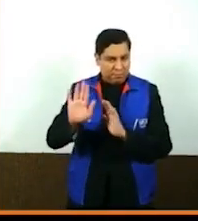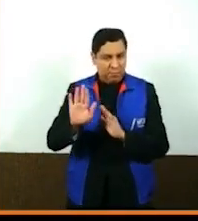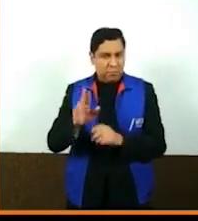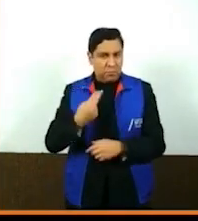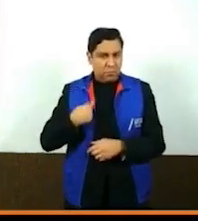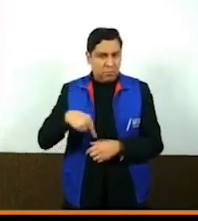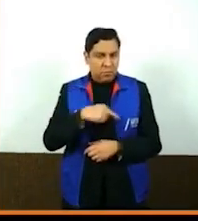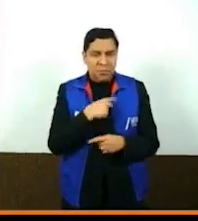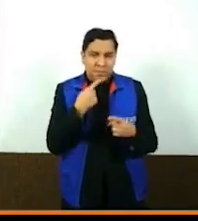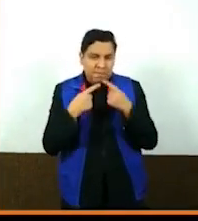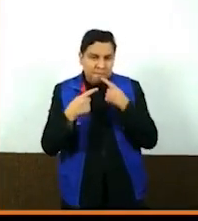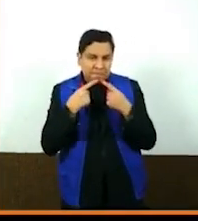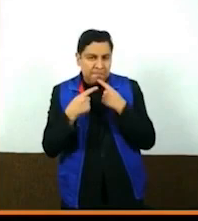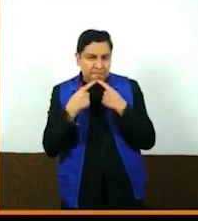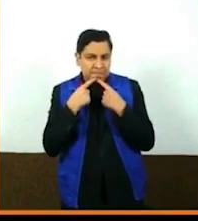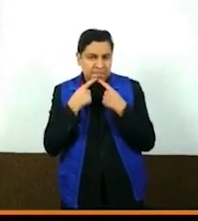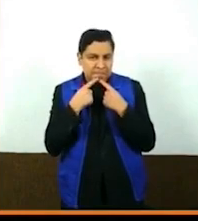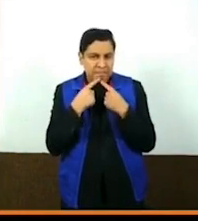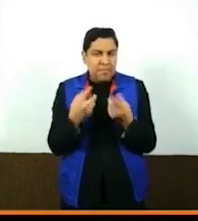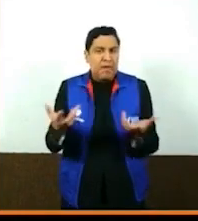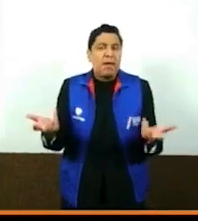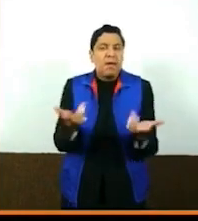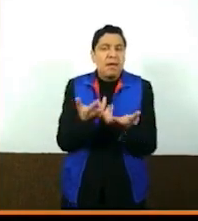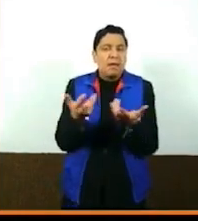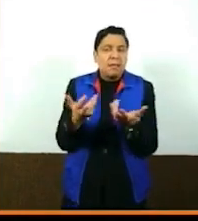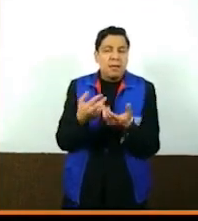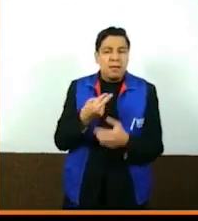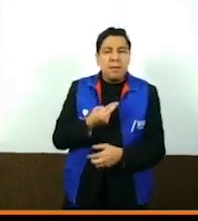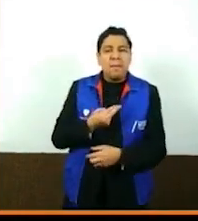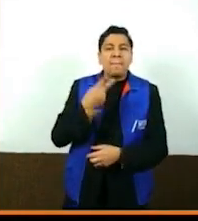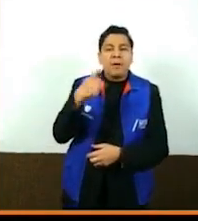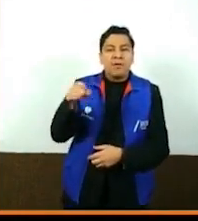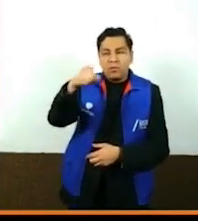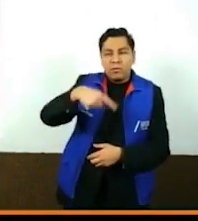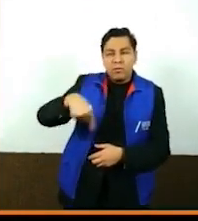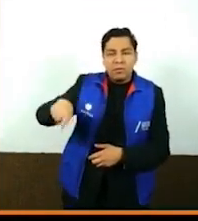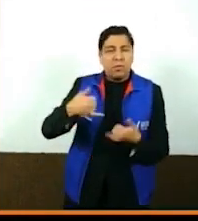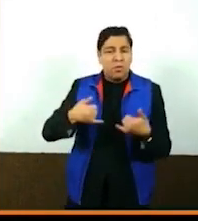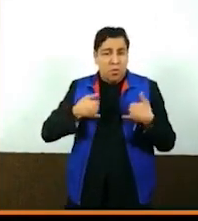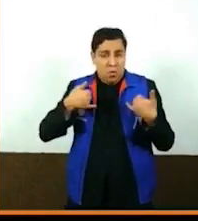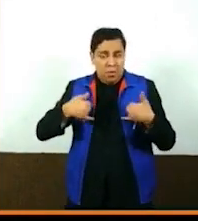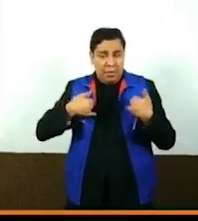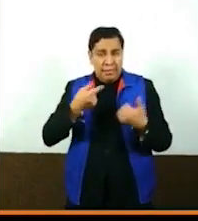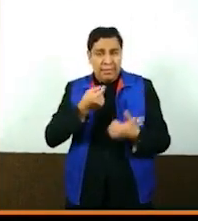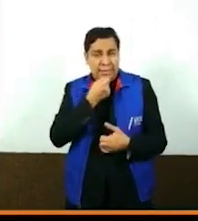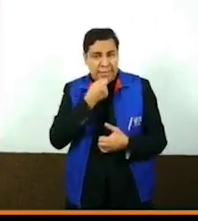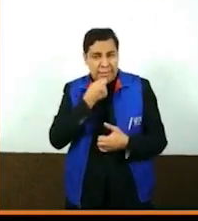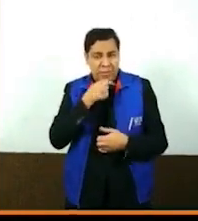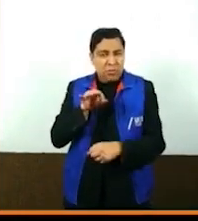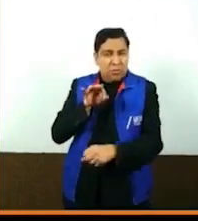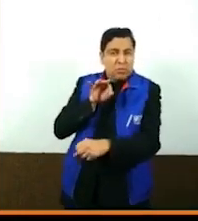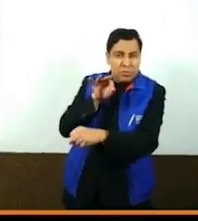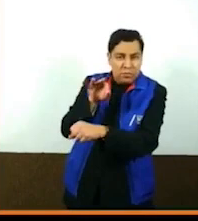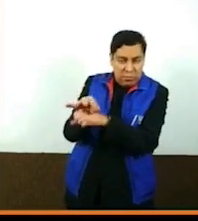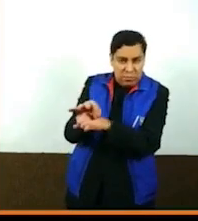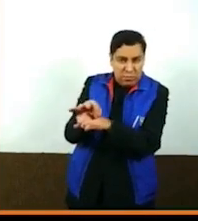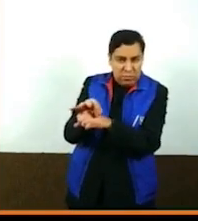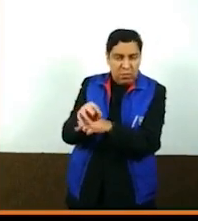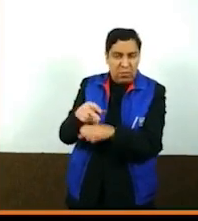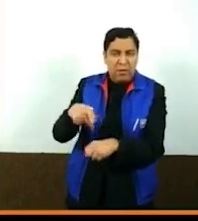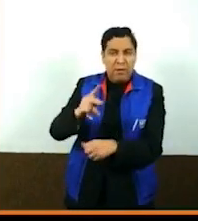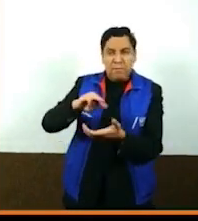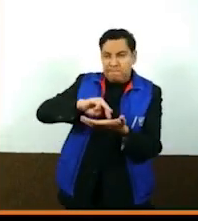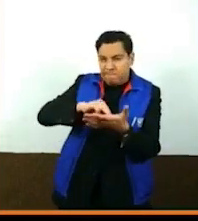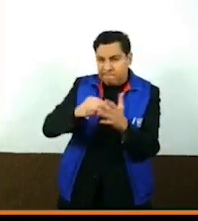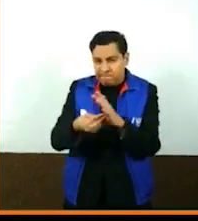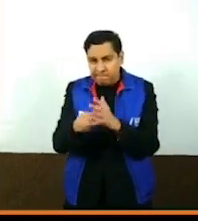para crear ciertas acciones puntuales para mejorar la calidad de vida de la población en general. Sin embargo, esta estrategia